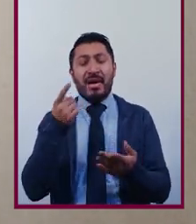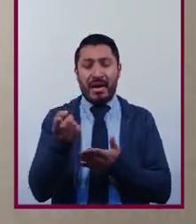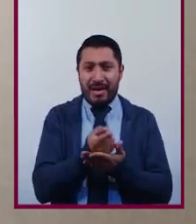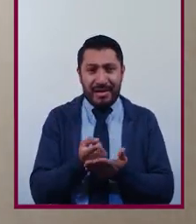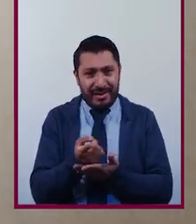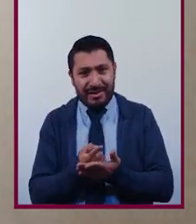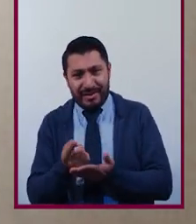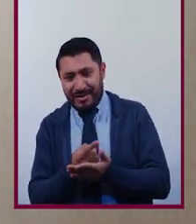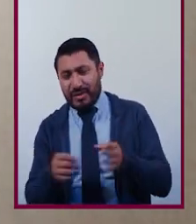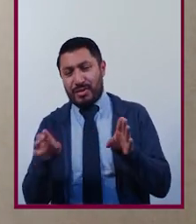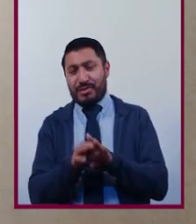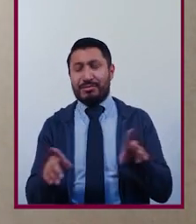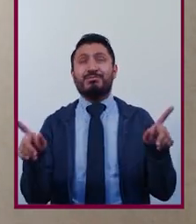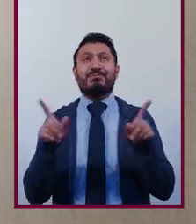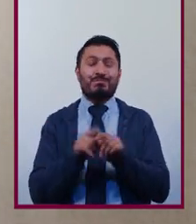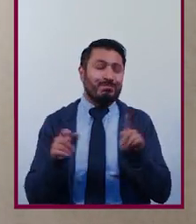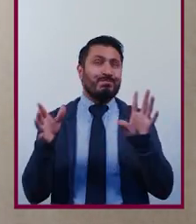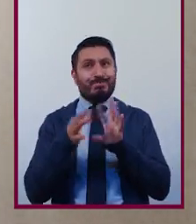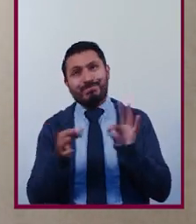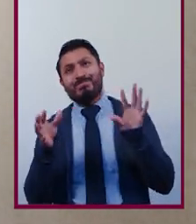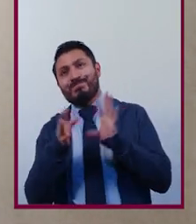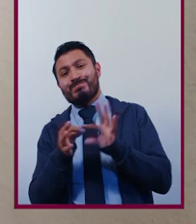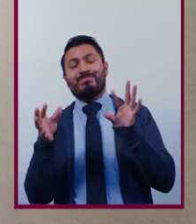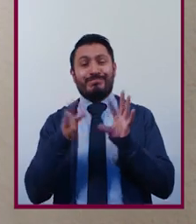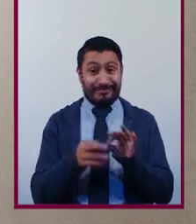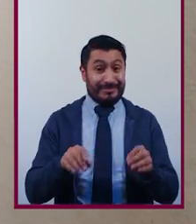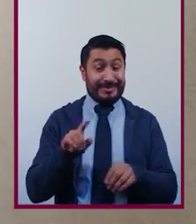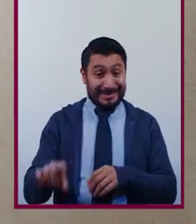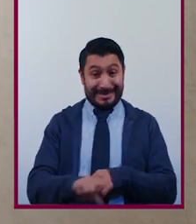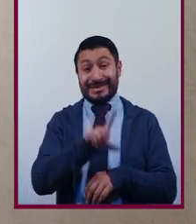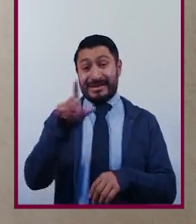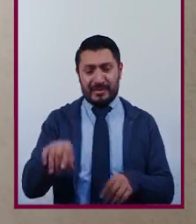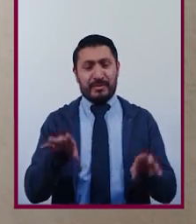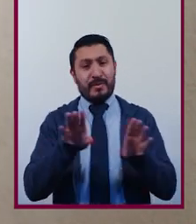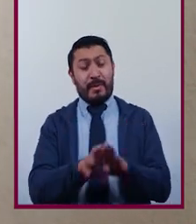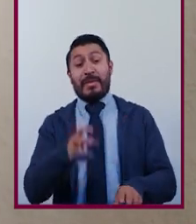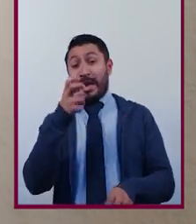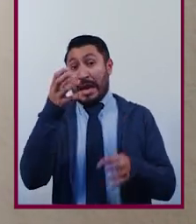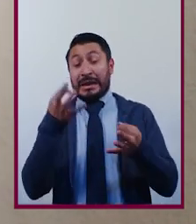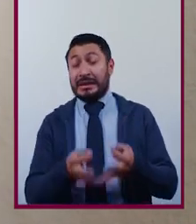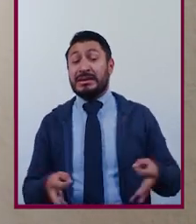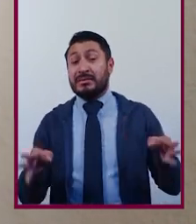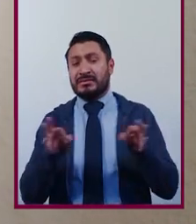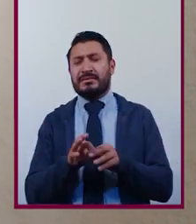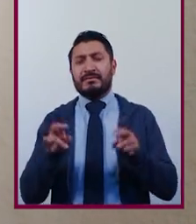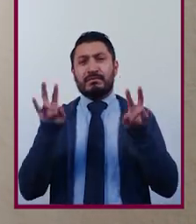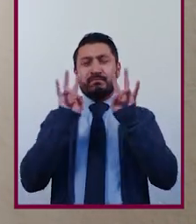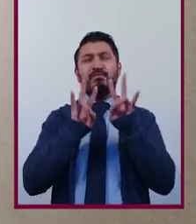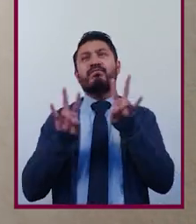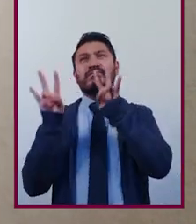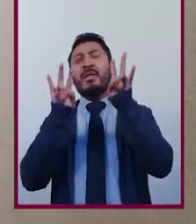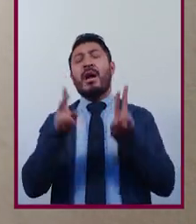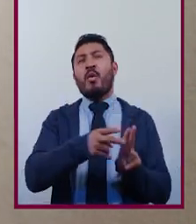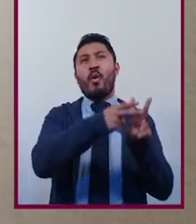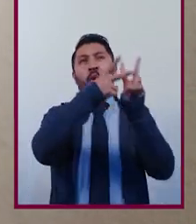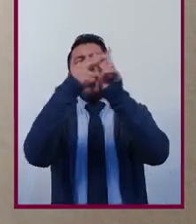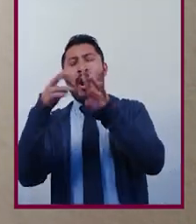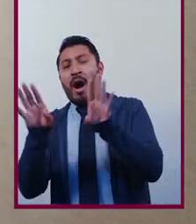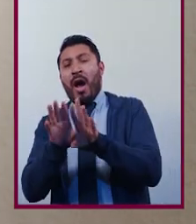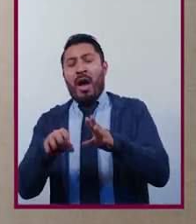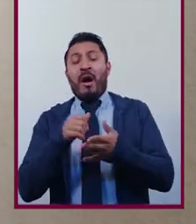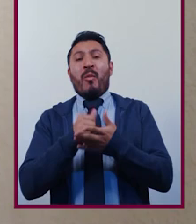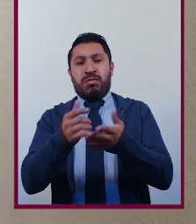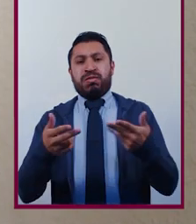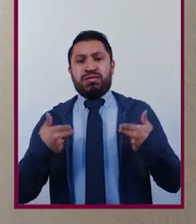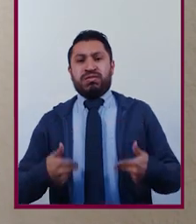dibujos y a sacar conclusiones. Adicionalmente, y esto es muy importante, la observación de los astros ha permitido que el